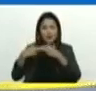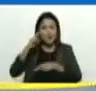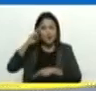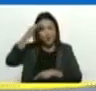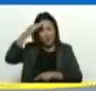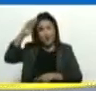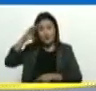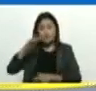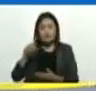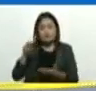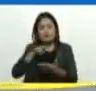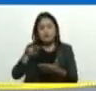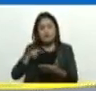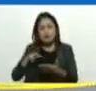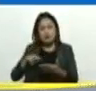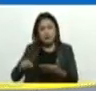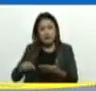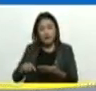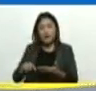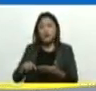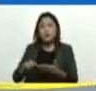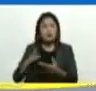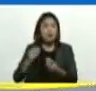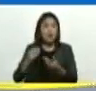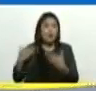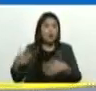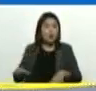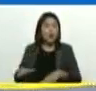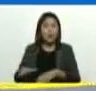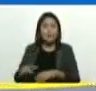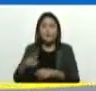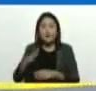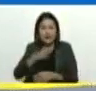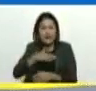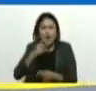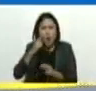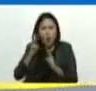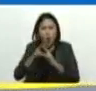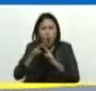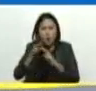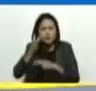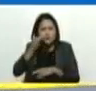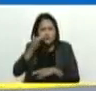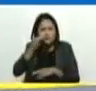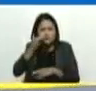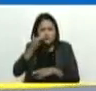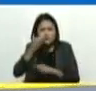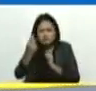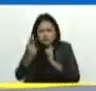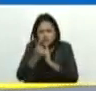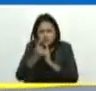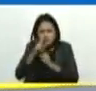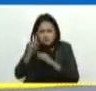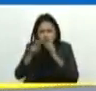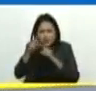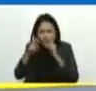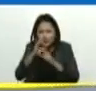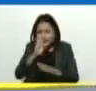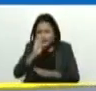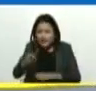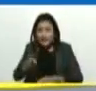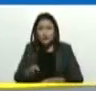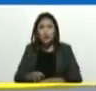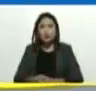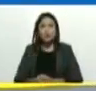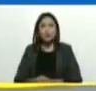mucho, pero quería vivirla. Quería conocer la historia íntima de la proeza que realizó